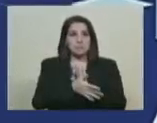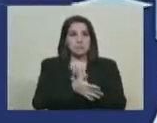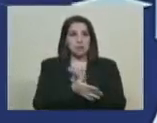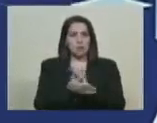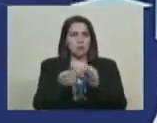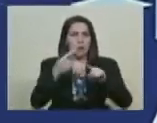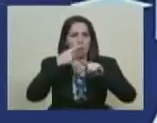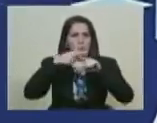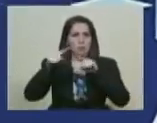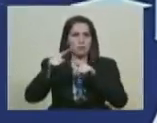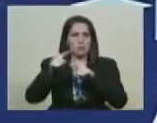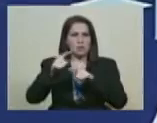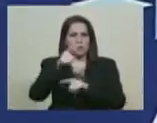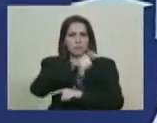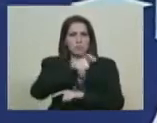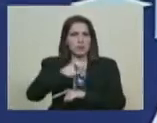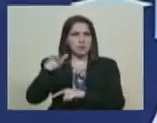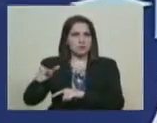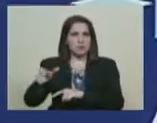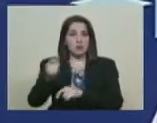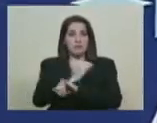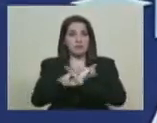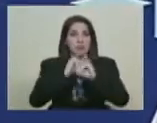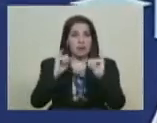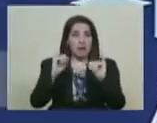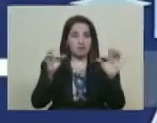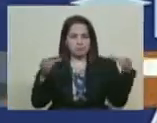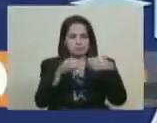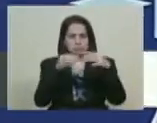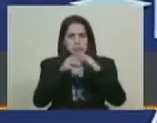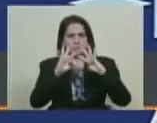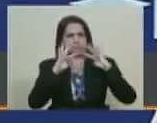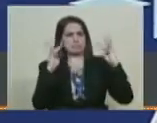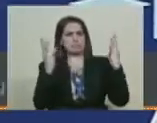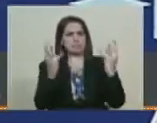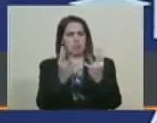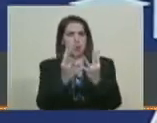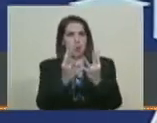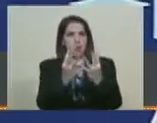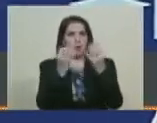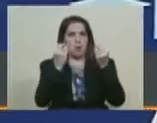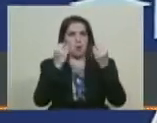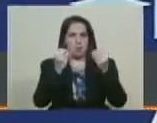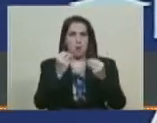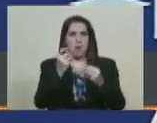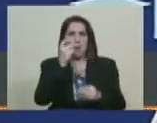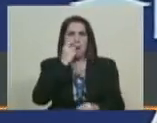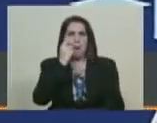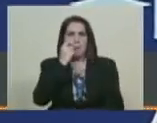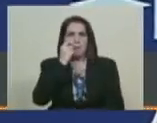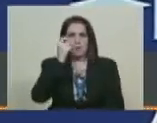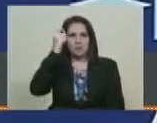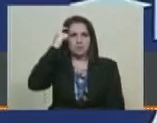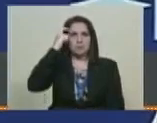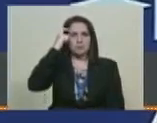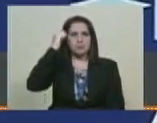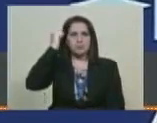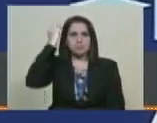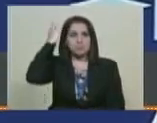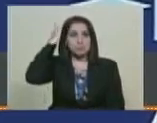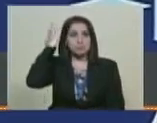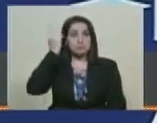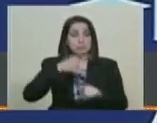Los patricios terminaron rodeando y mandando a Ramos Alup. Y él